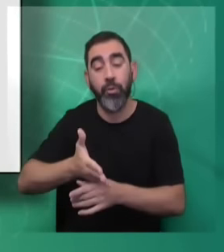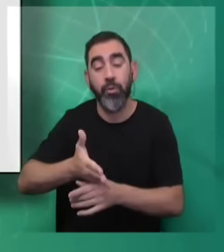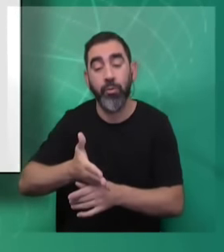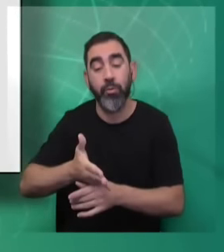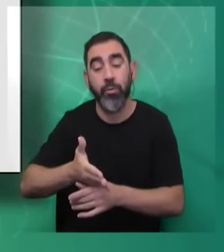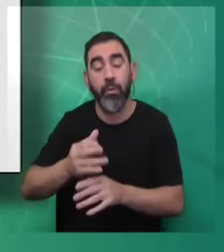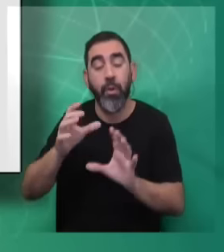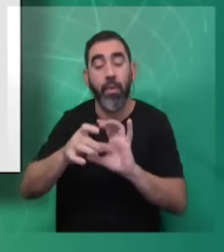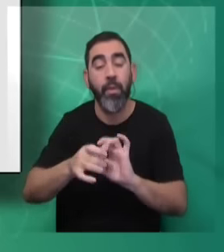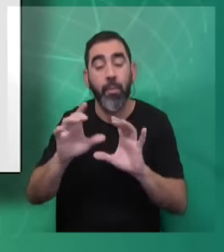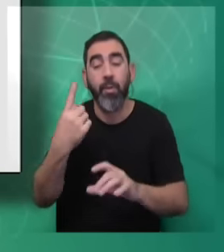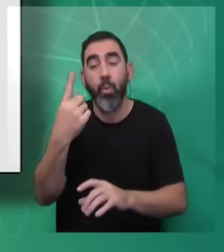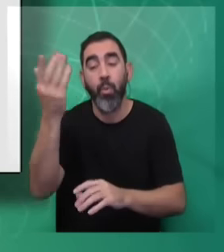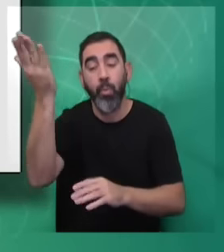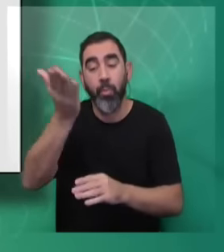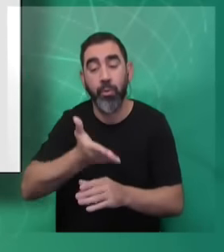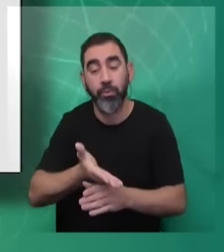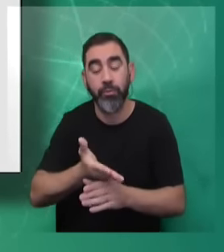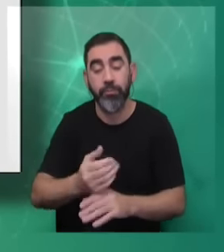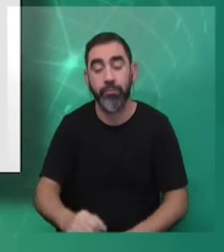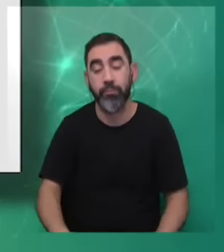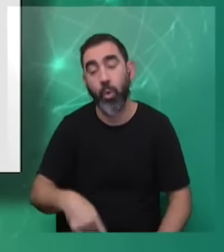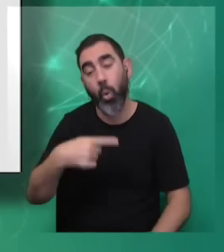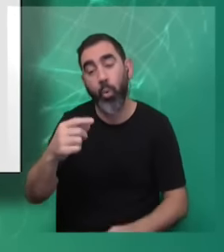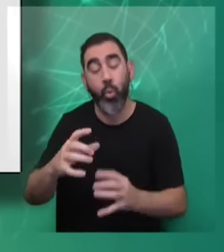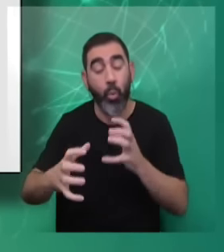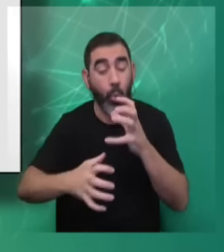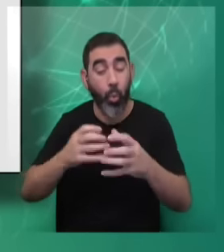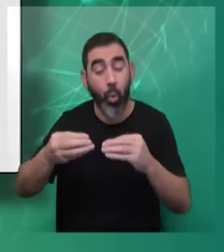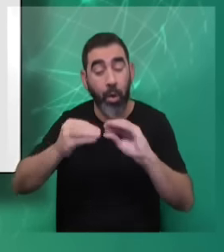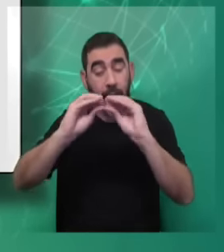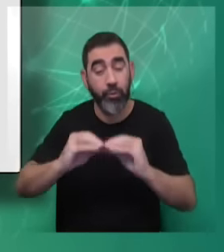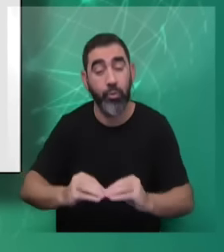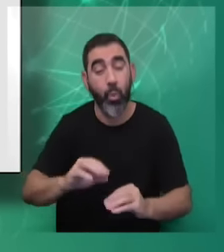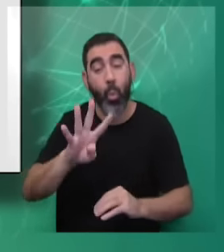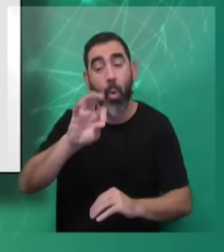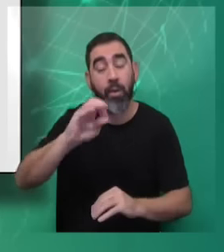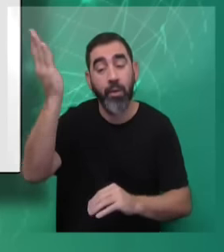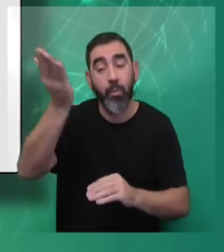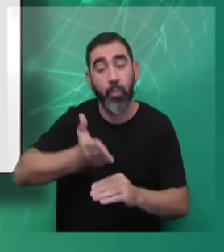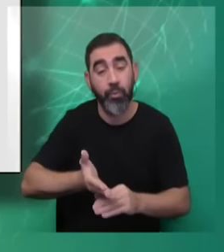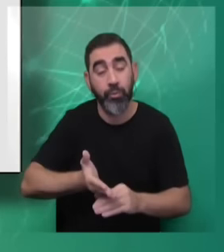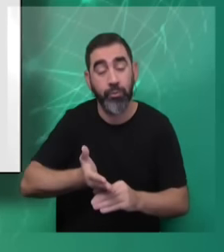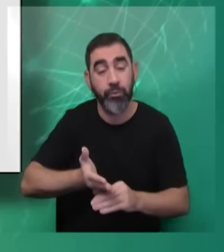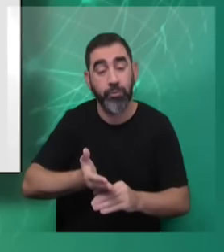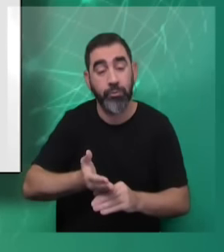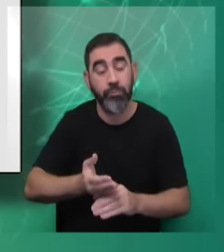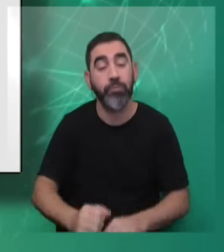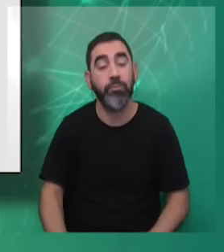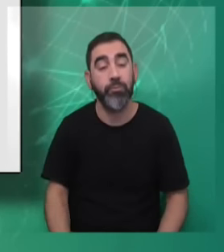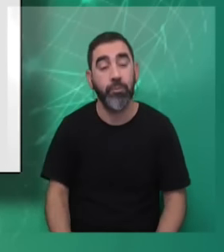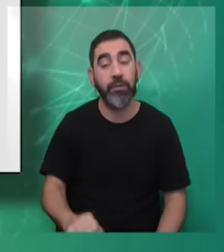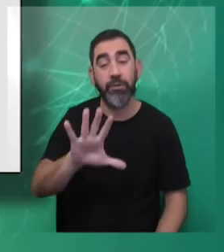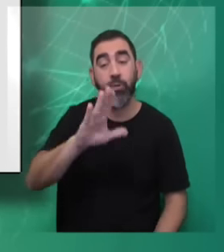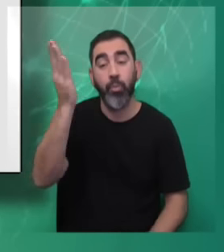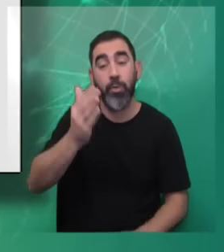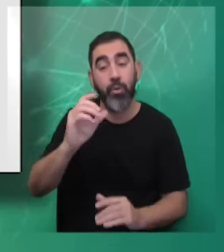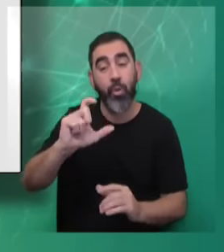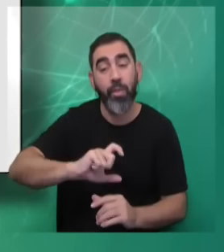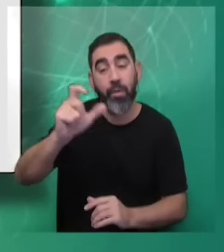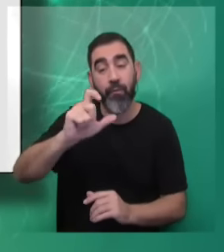3% y el partido independiente con uno los partidos de la coalición sumados reúnen 40% de ención de Voto cinco puntos